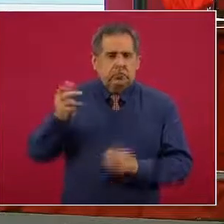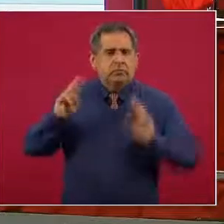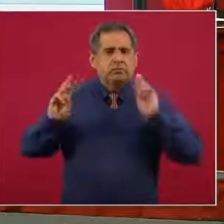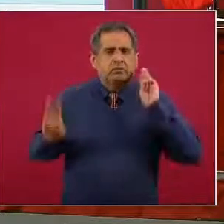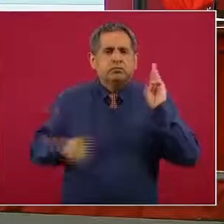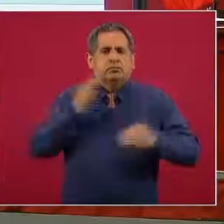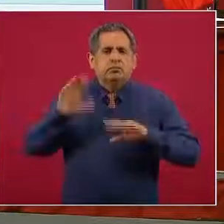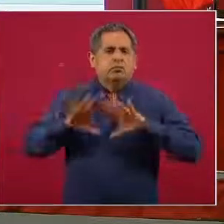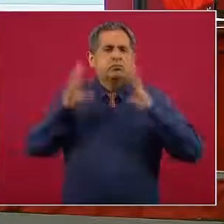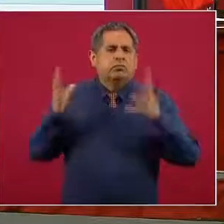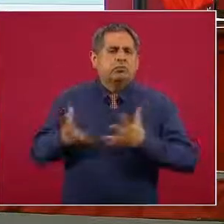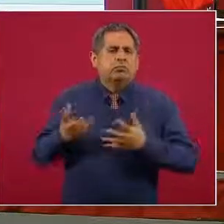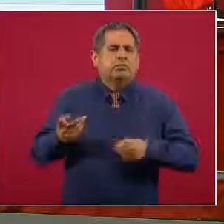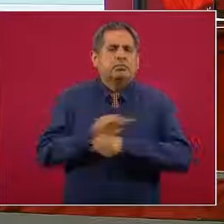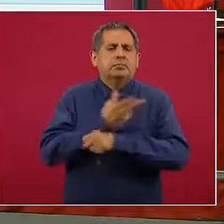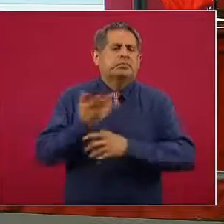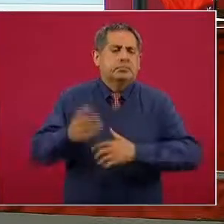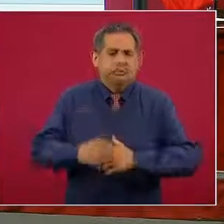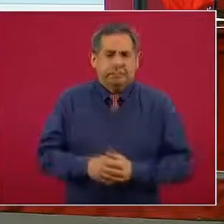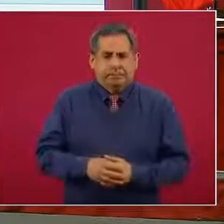mundo.